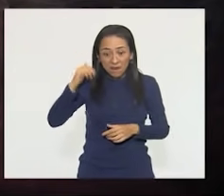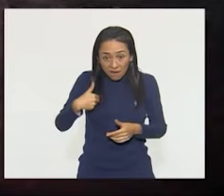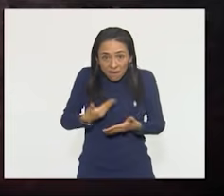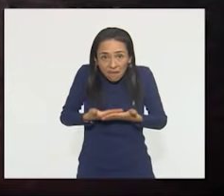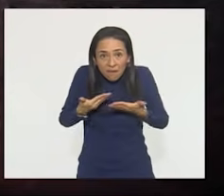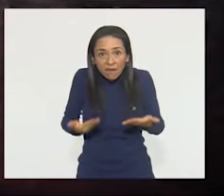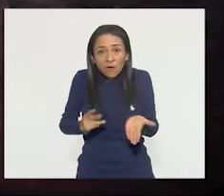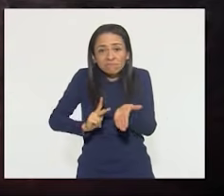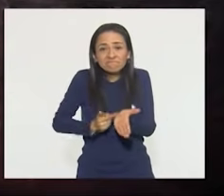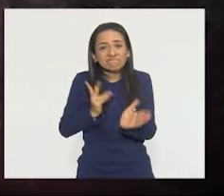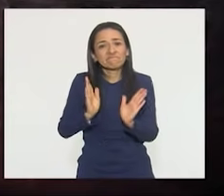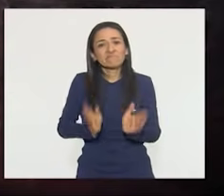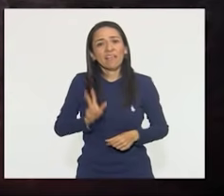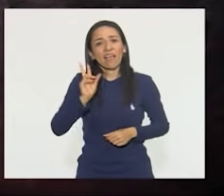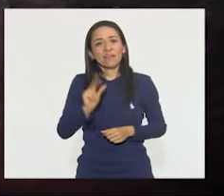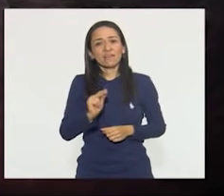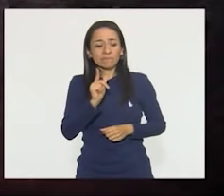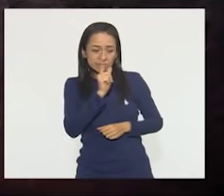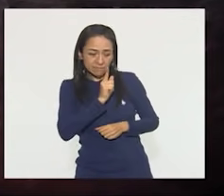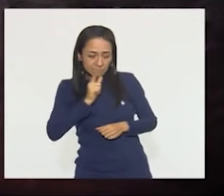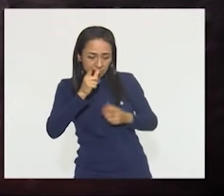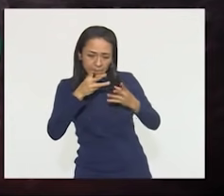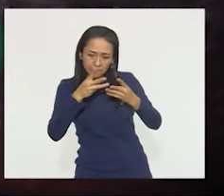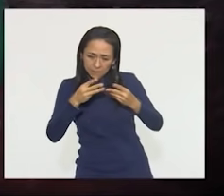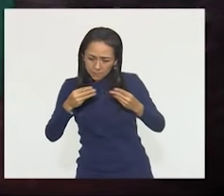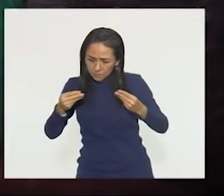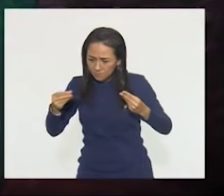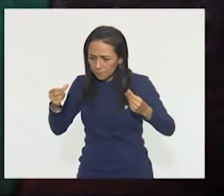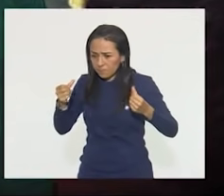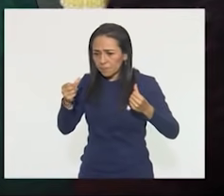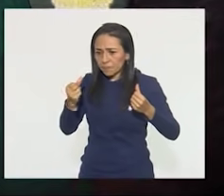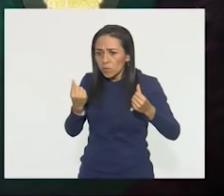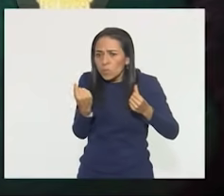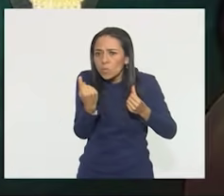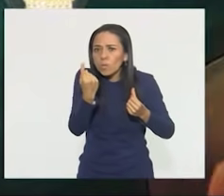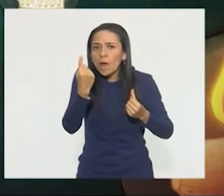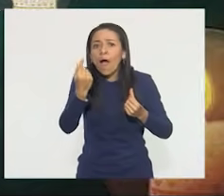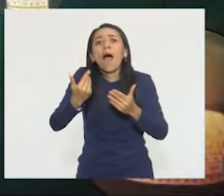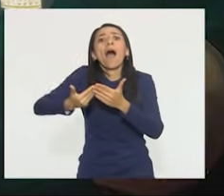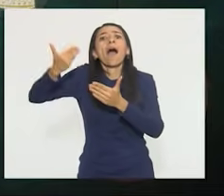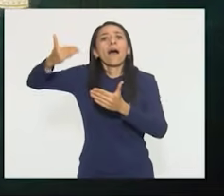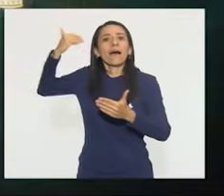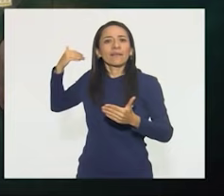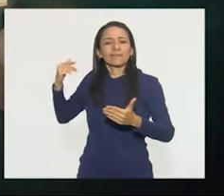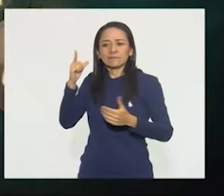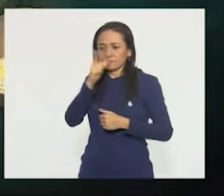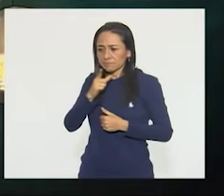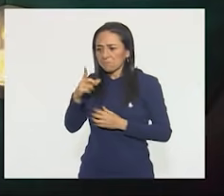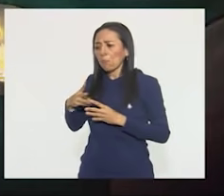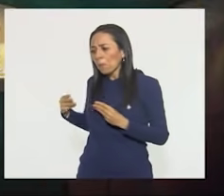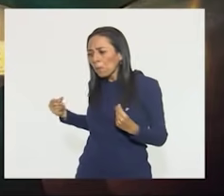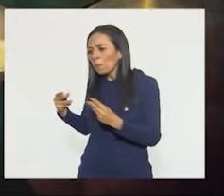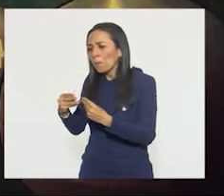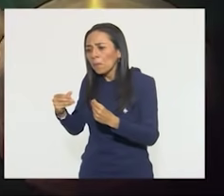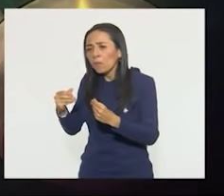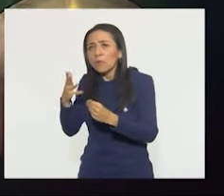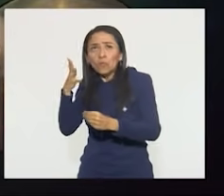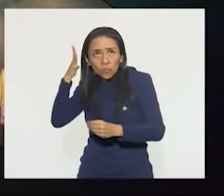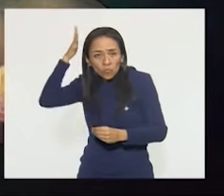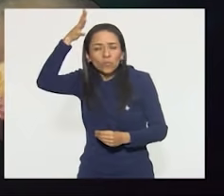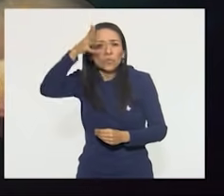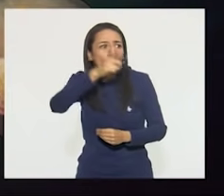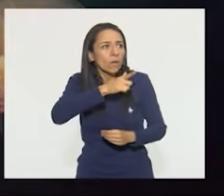manali, eli queja miki. Mami es mi queja, mami es mi quise. Eli queja quema tlapani se tezcat, y